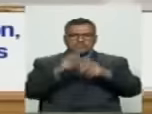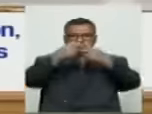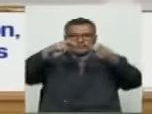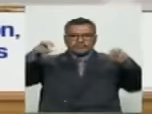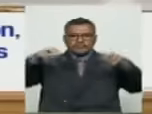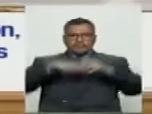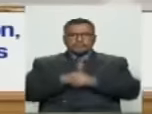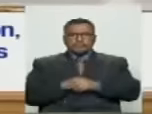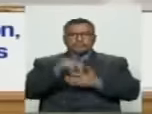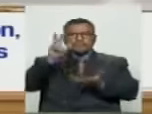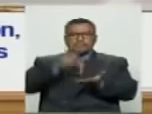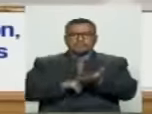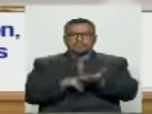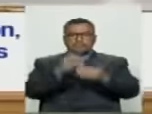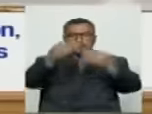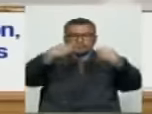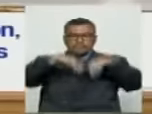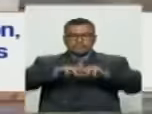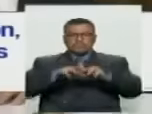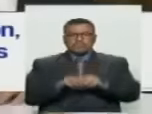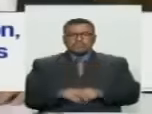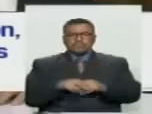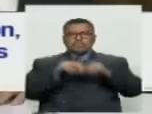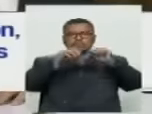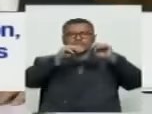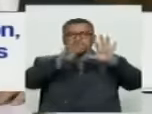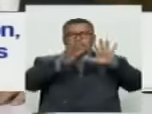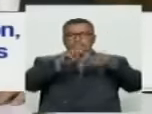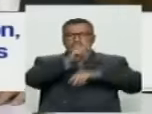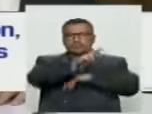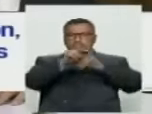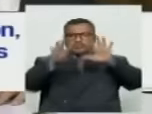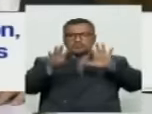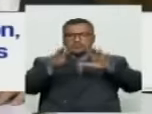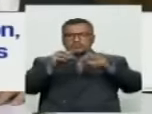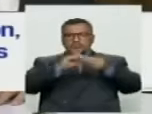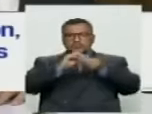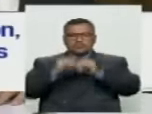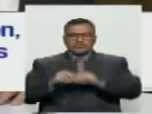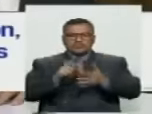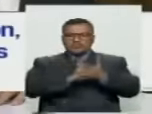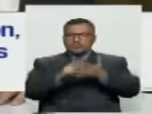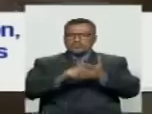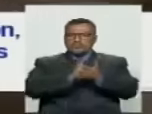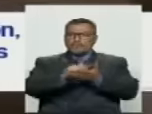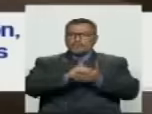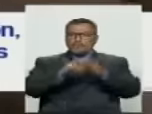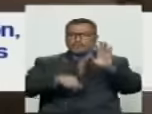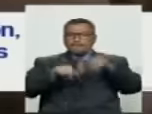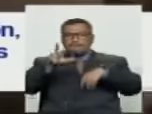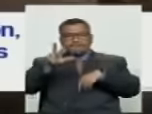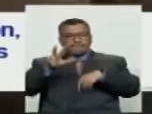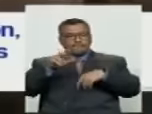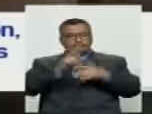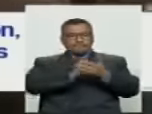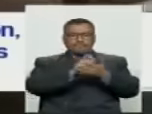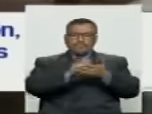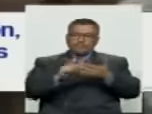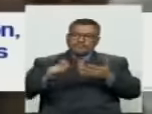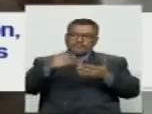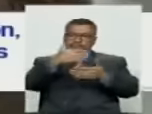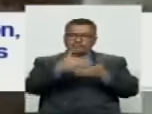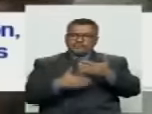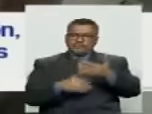epígrafe. Aprobado. Siguiente. Vigésimo noveno. Se sugiere aprobar con modificación el contenido del artículo 13, quedando redactado en los